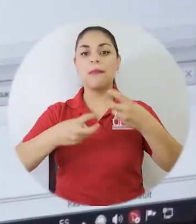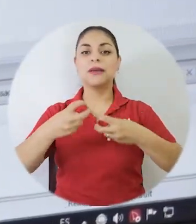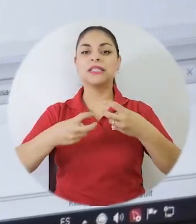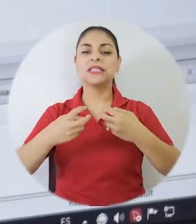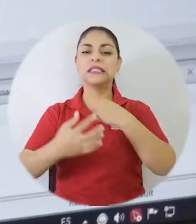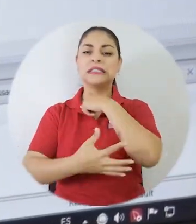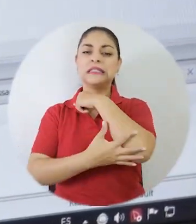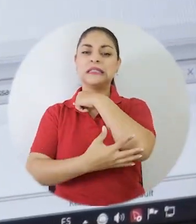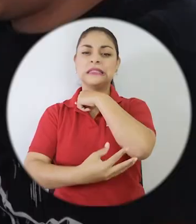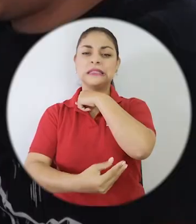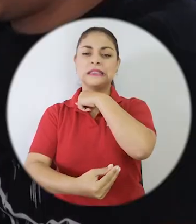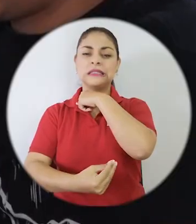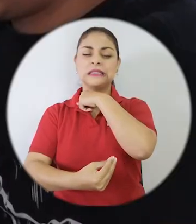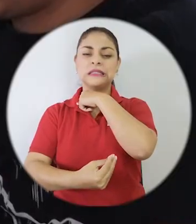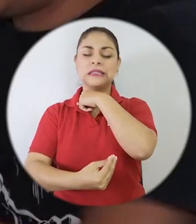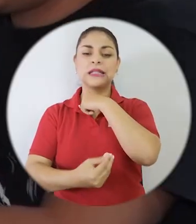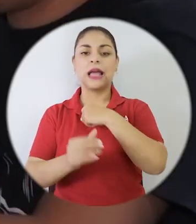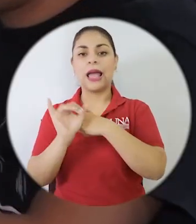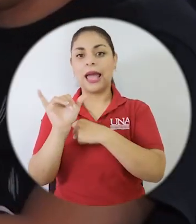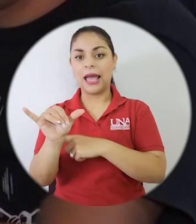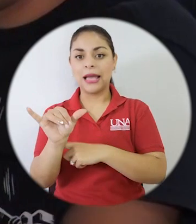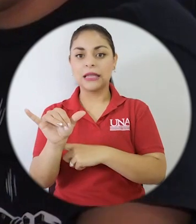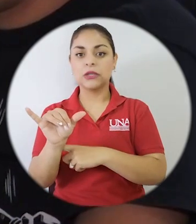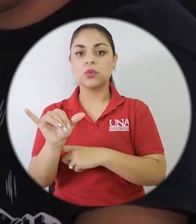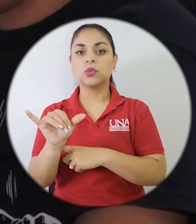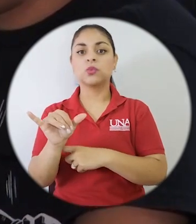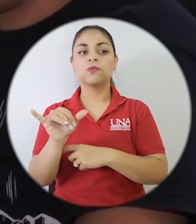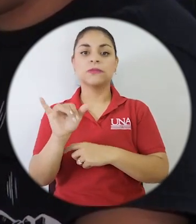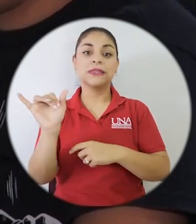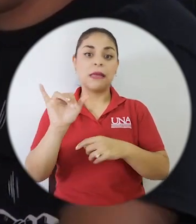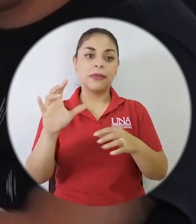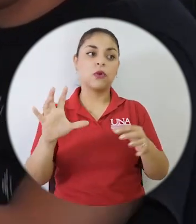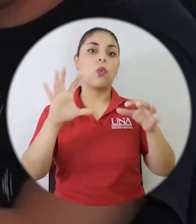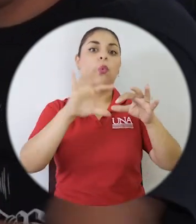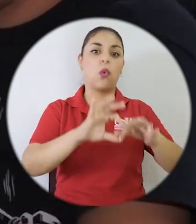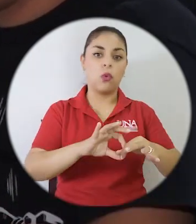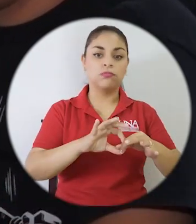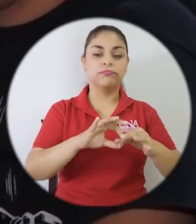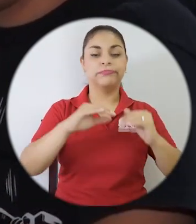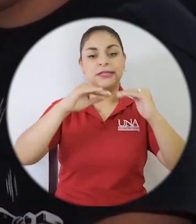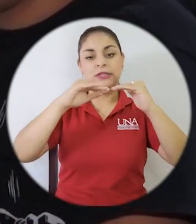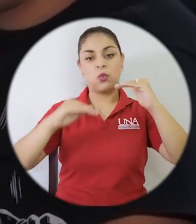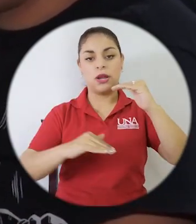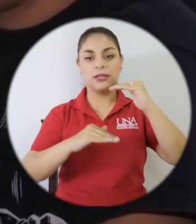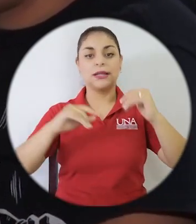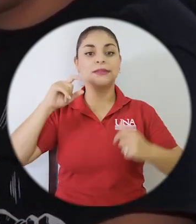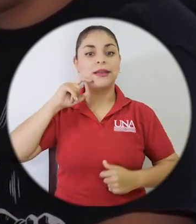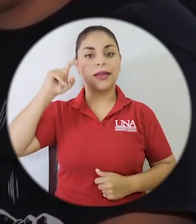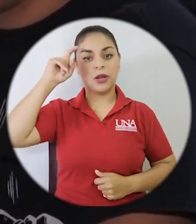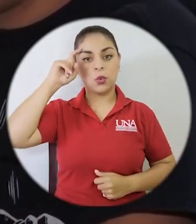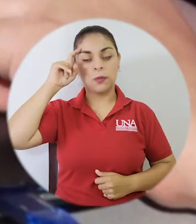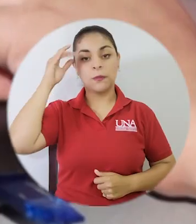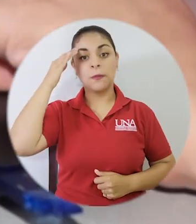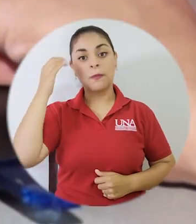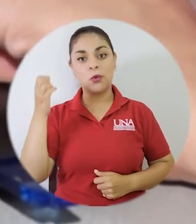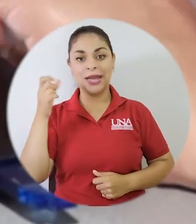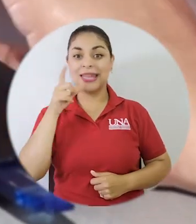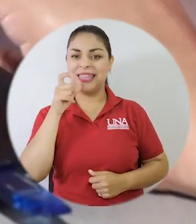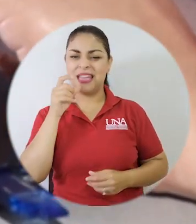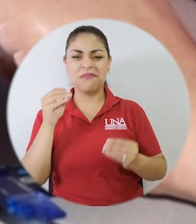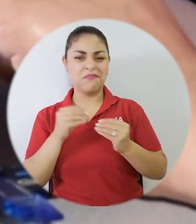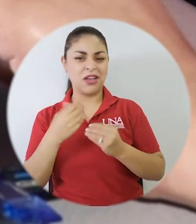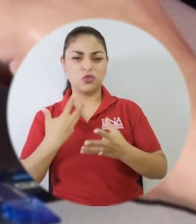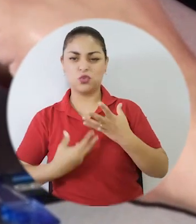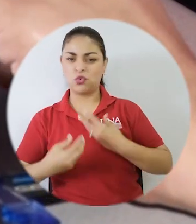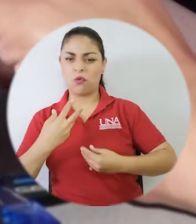otra vez, problemas de precariedad que se cruzan, que se transversan con problemas de desigualdad de género, porque quienes